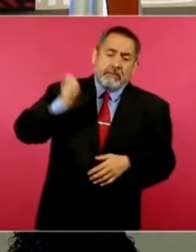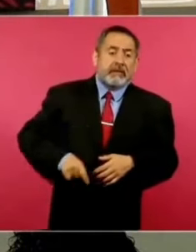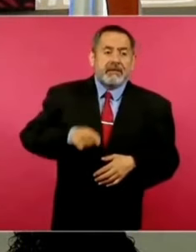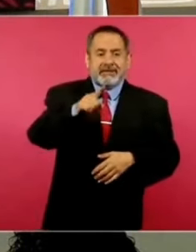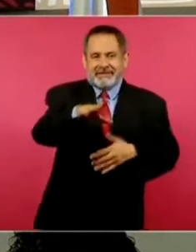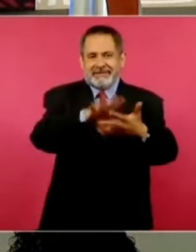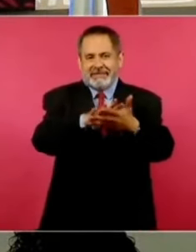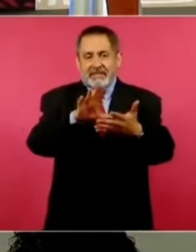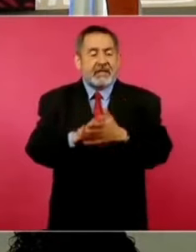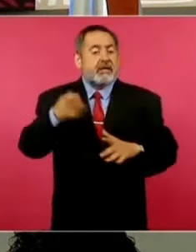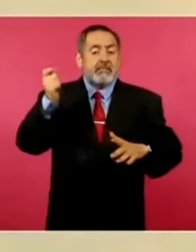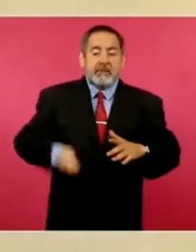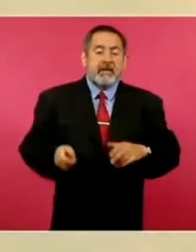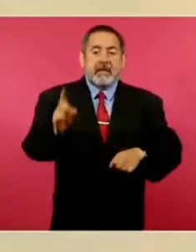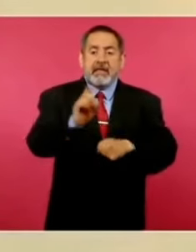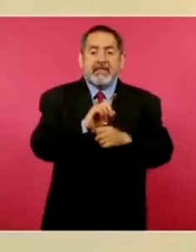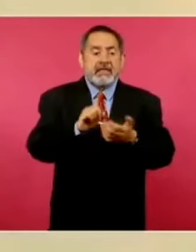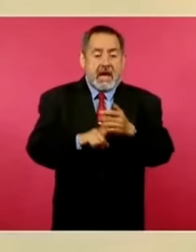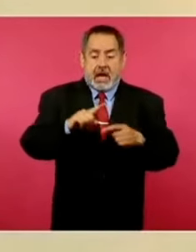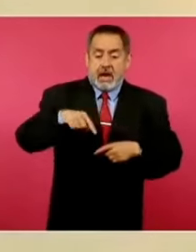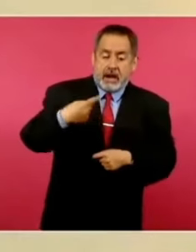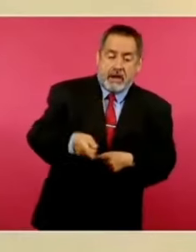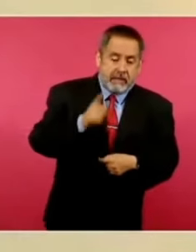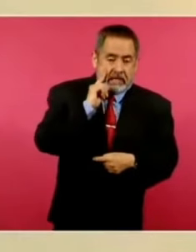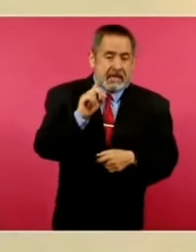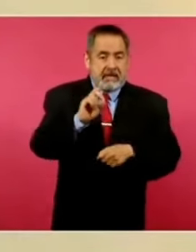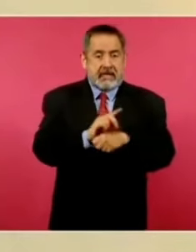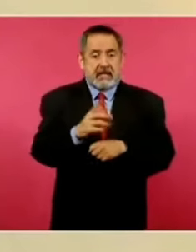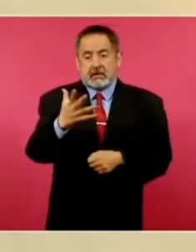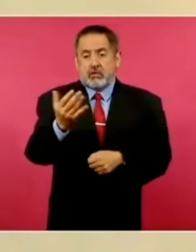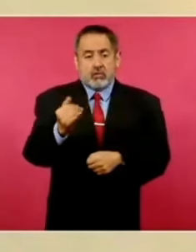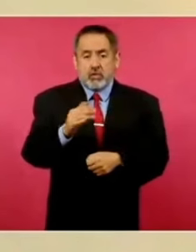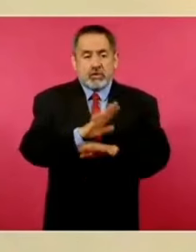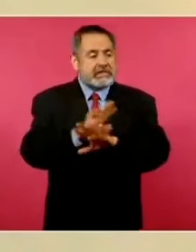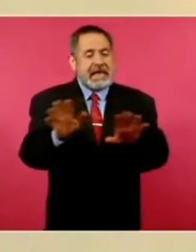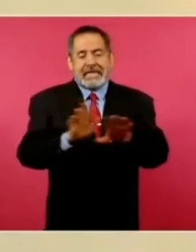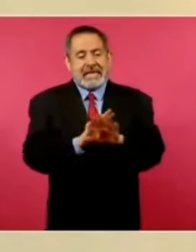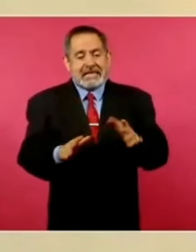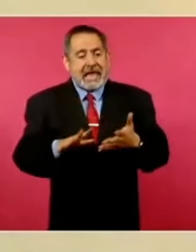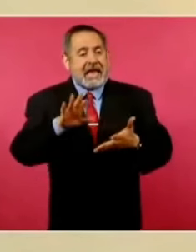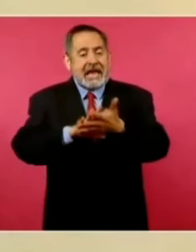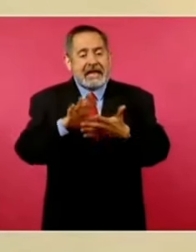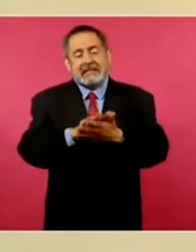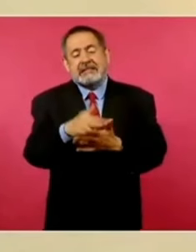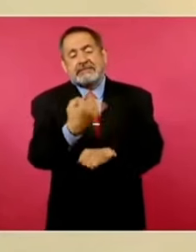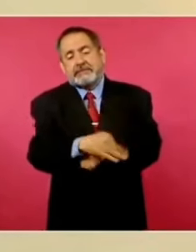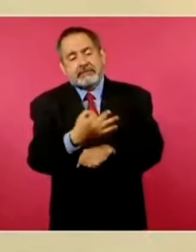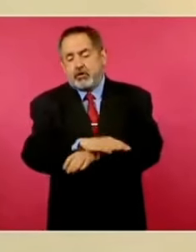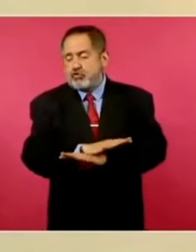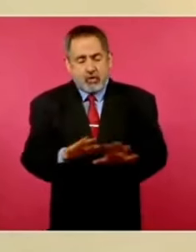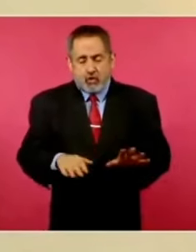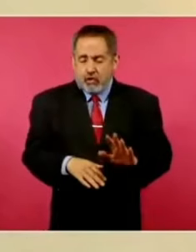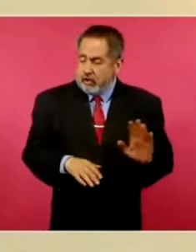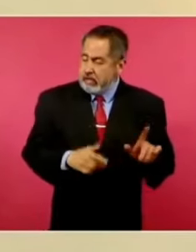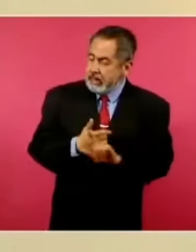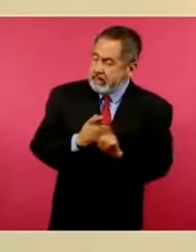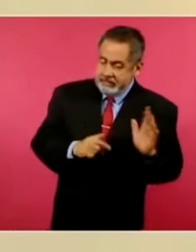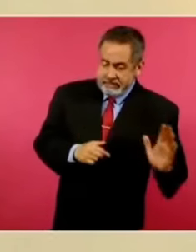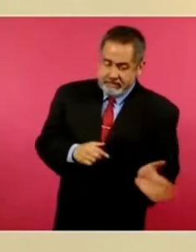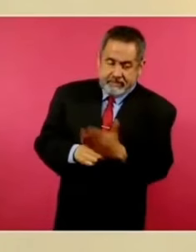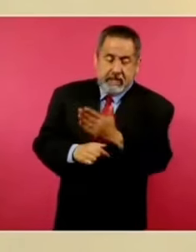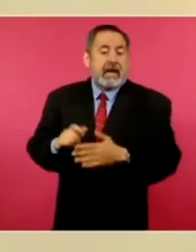Estatal que a partir del día siguiente el 5 de junio dejara sin efecto la prisión preventiva que cumplía el